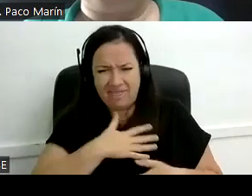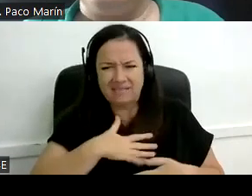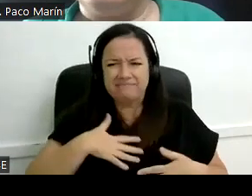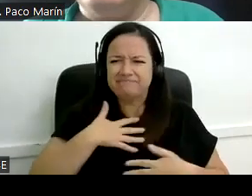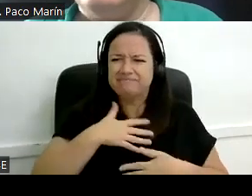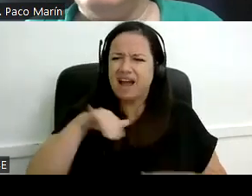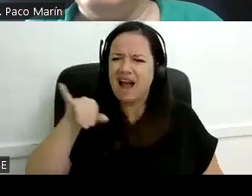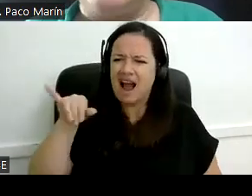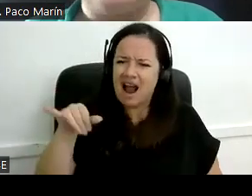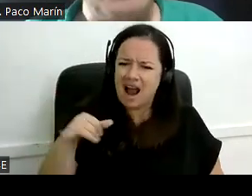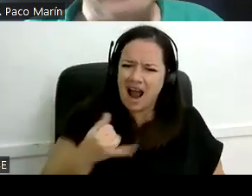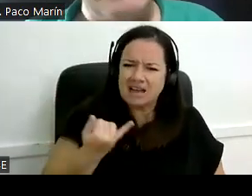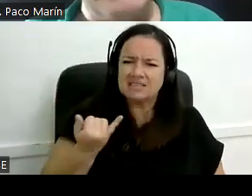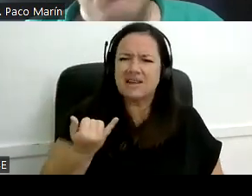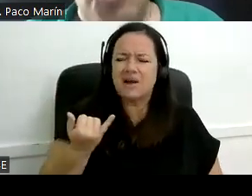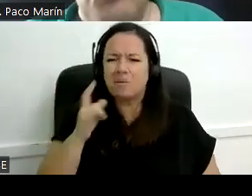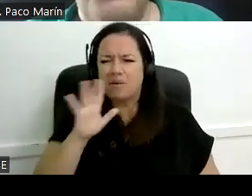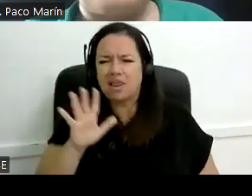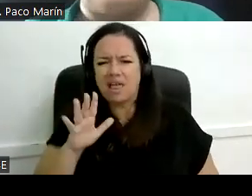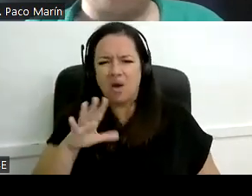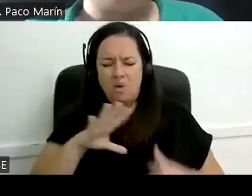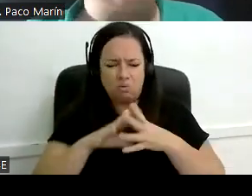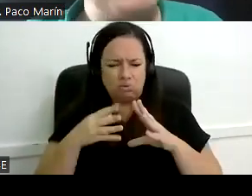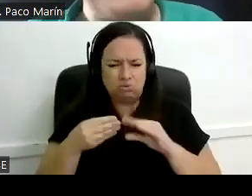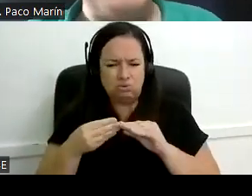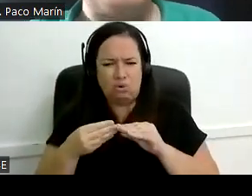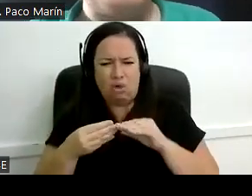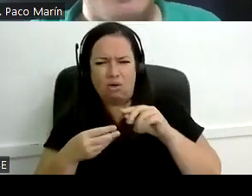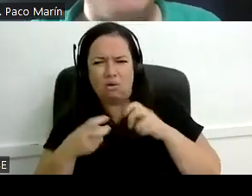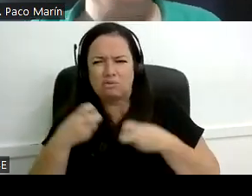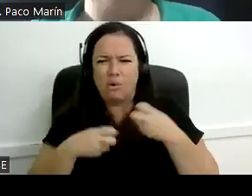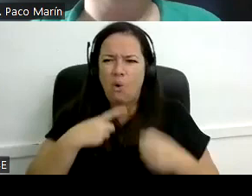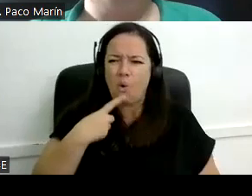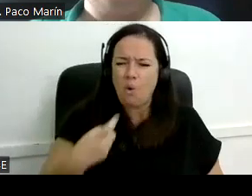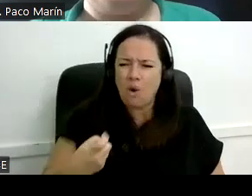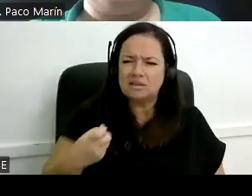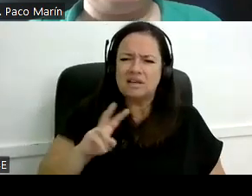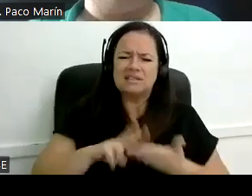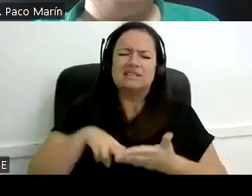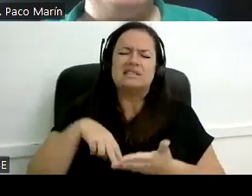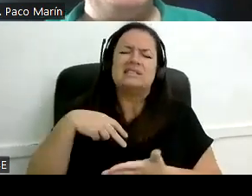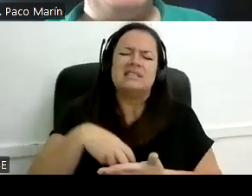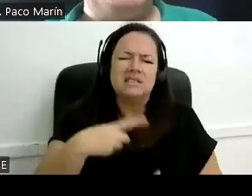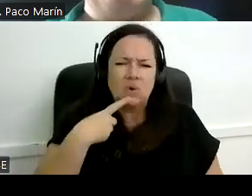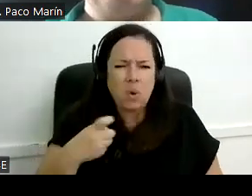cansancio, laxitud muscular, ese me cuesta activarme y demás.